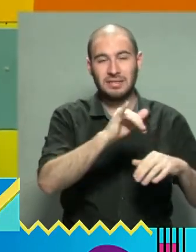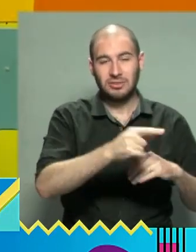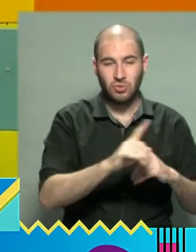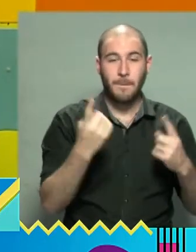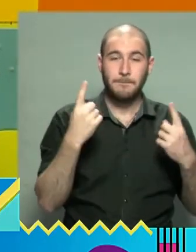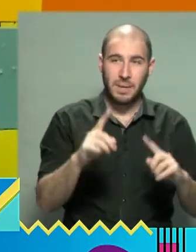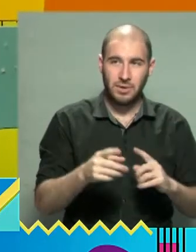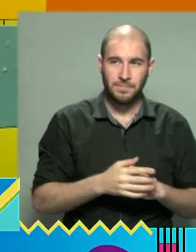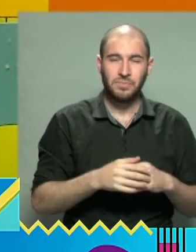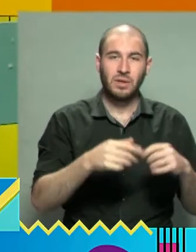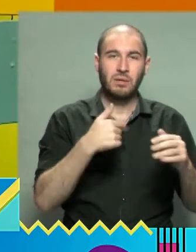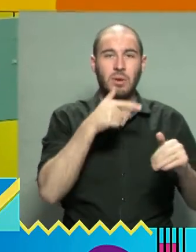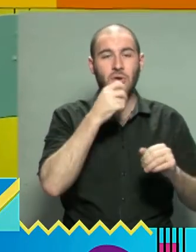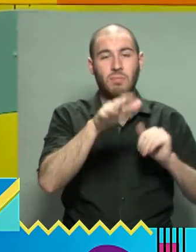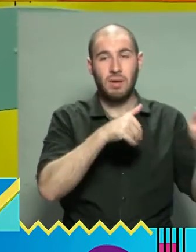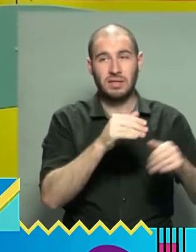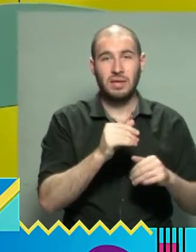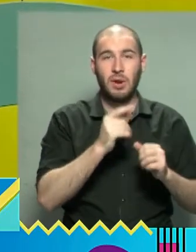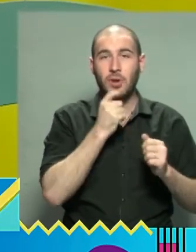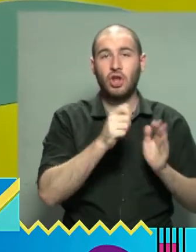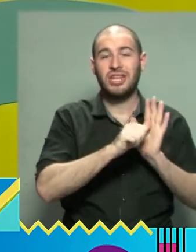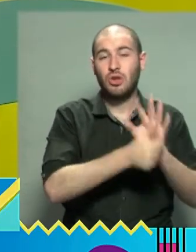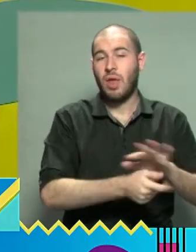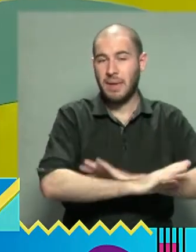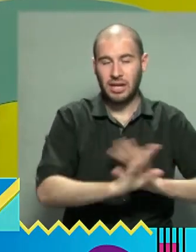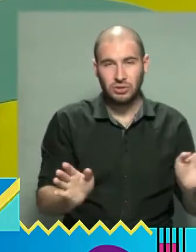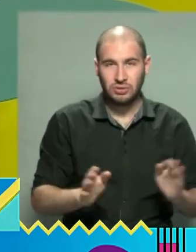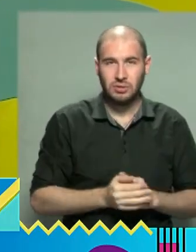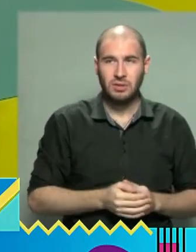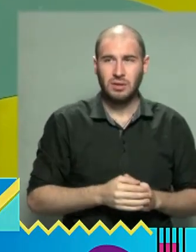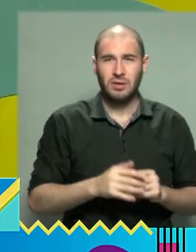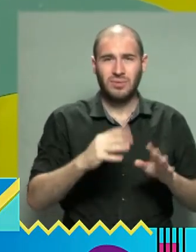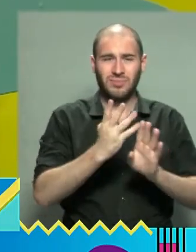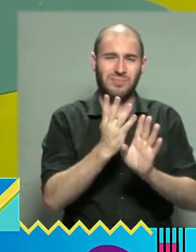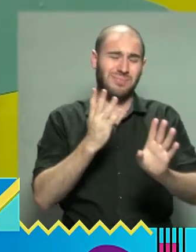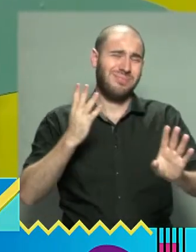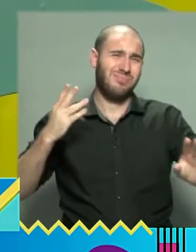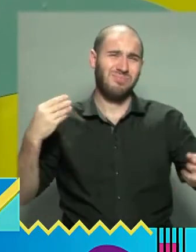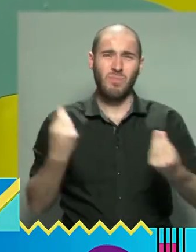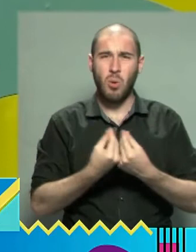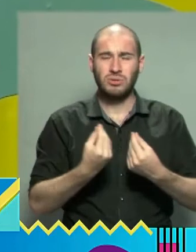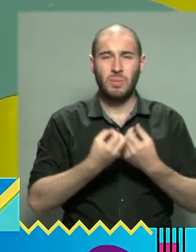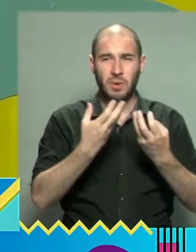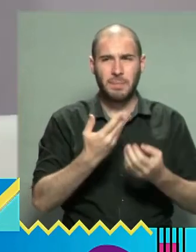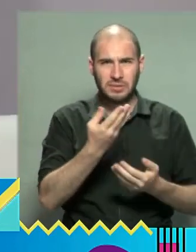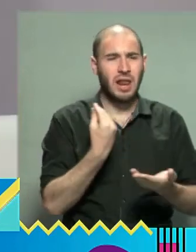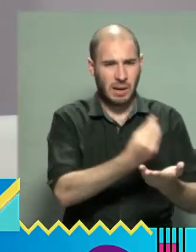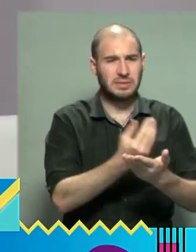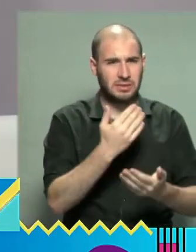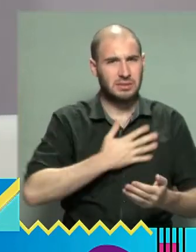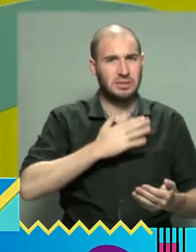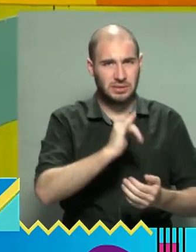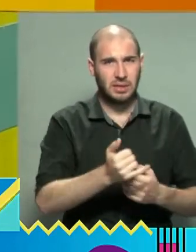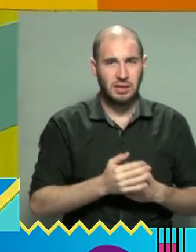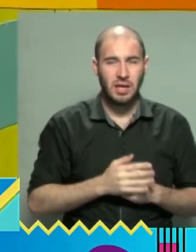Ahora, te voy a decir algo que convoca, ni una menos. Ni una menos mueve cuadras de gente, porque la gente se siente representada ante la